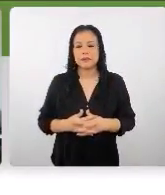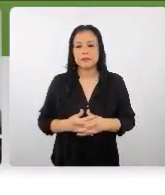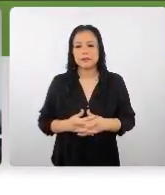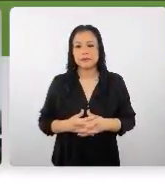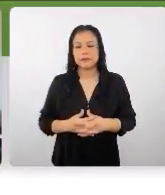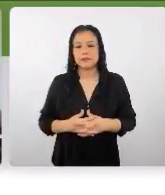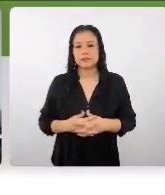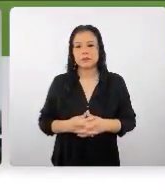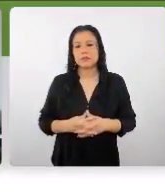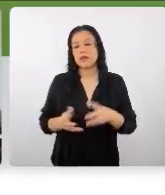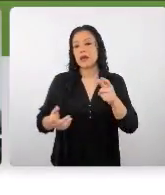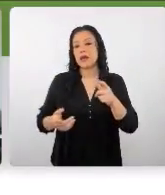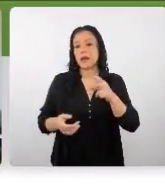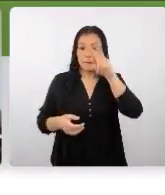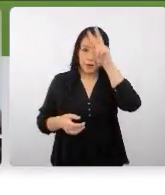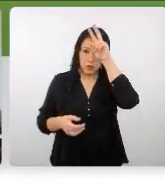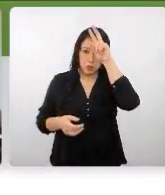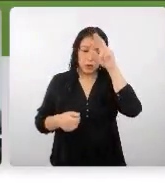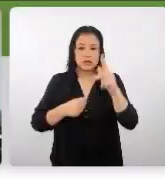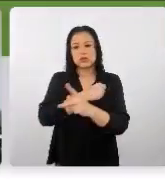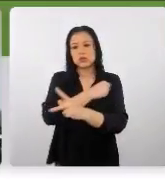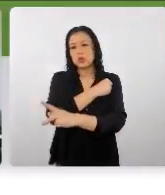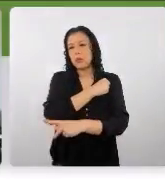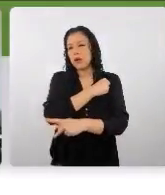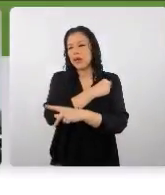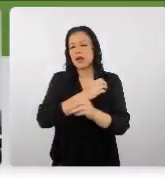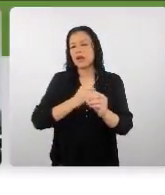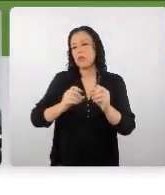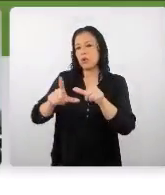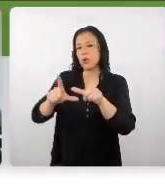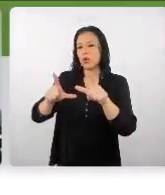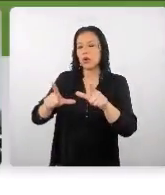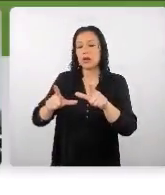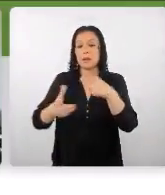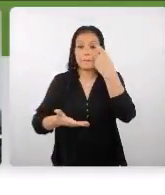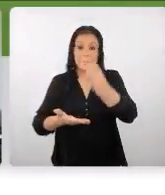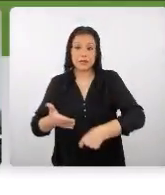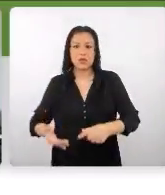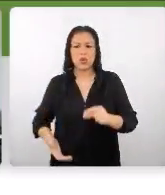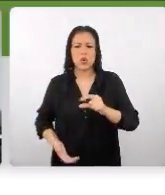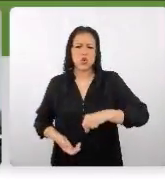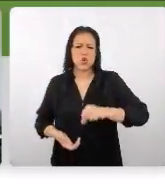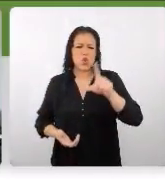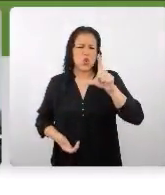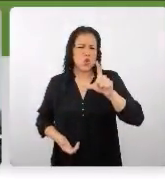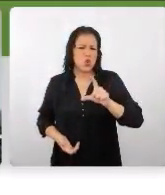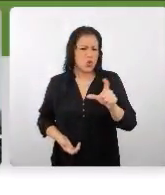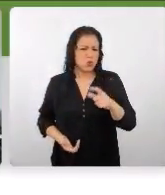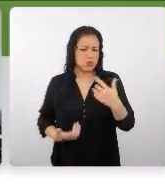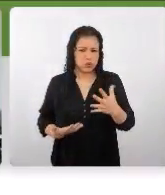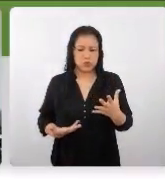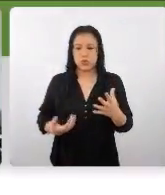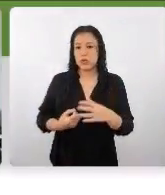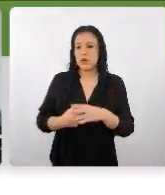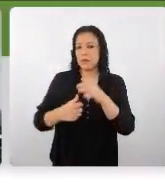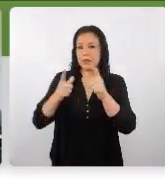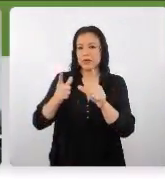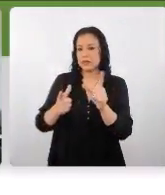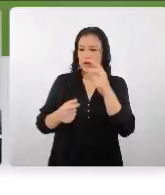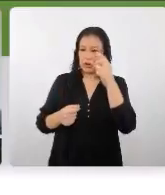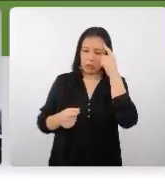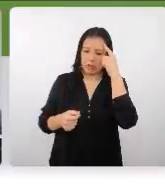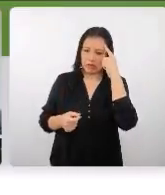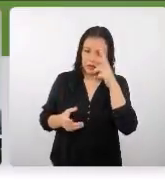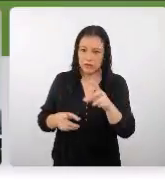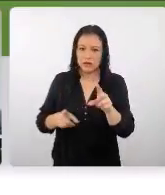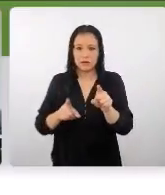es un país o un destino costoso. Los centennials no piensan tanto esto como